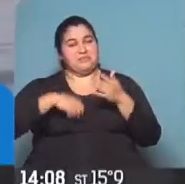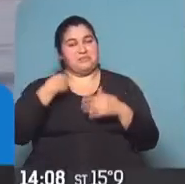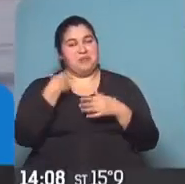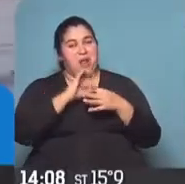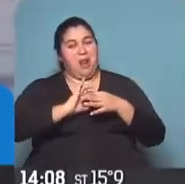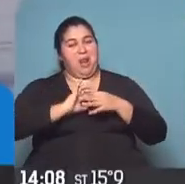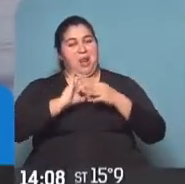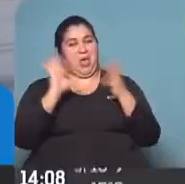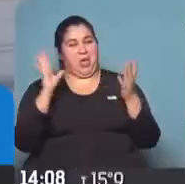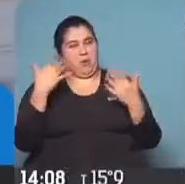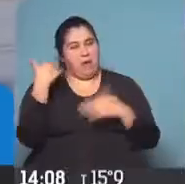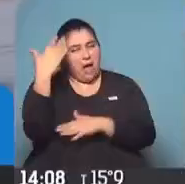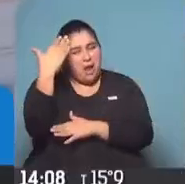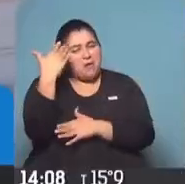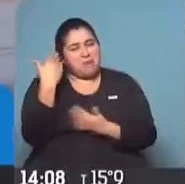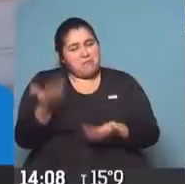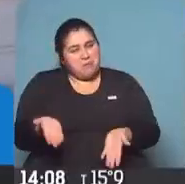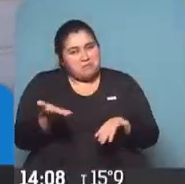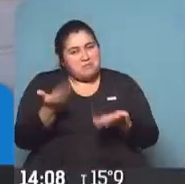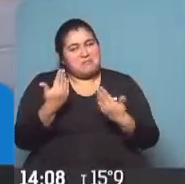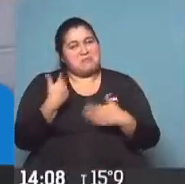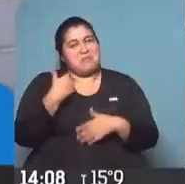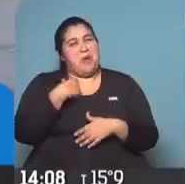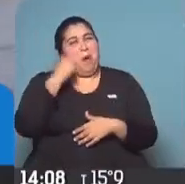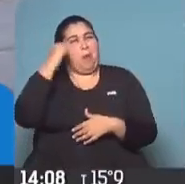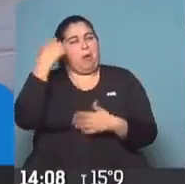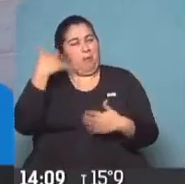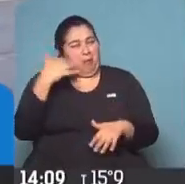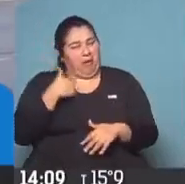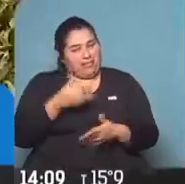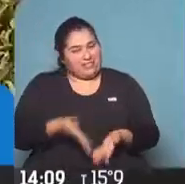y de esas banderas mismo la patria